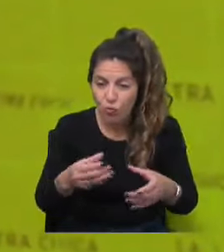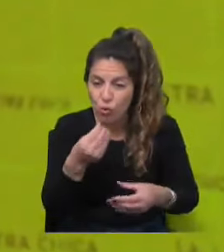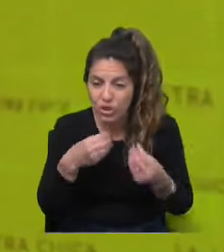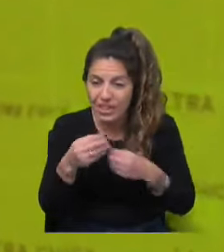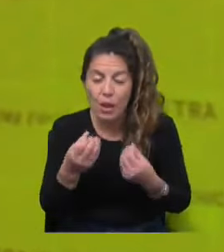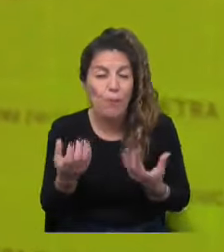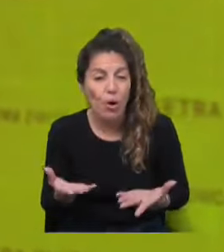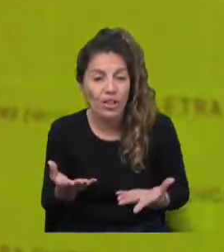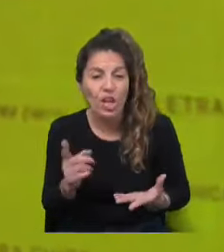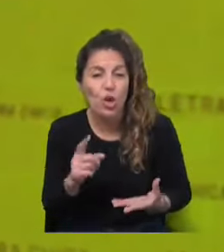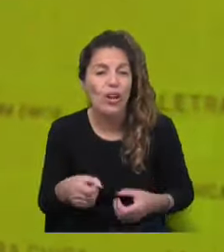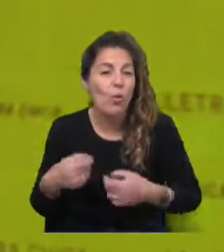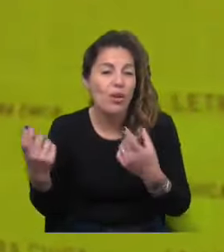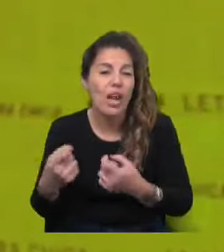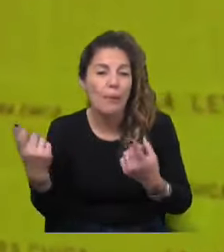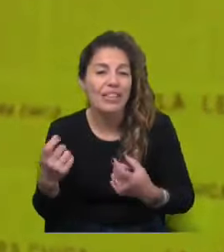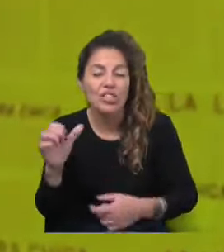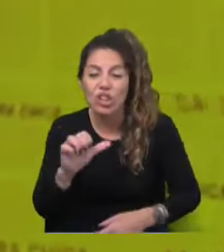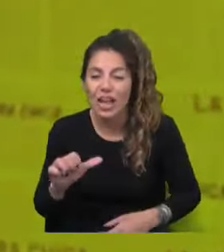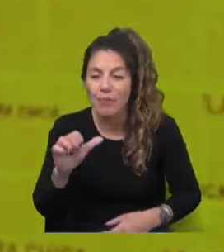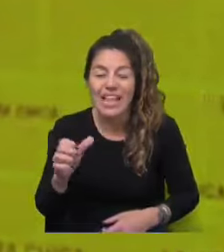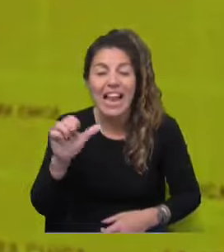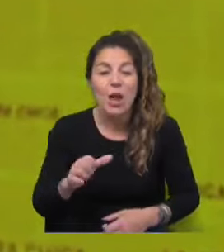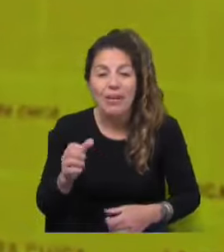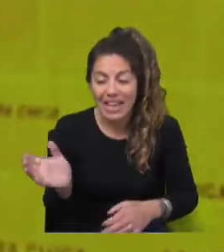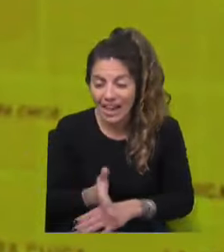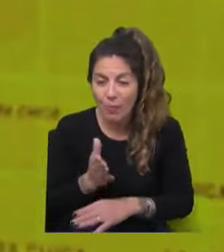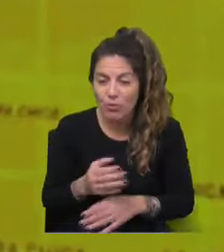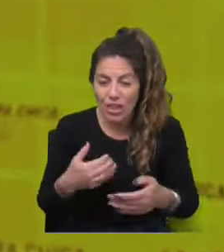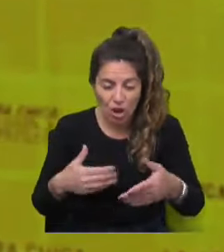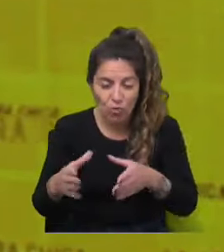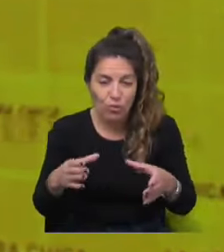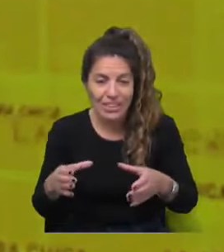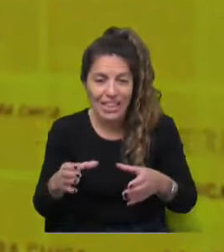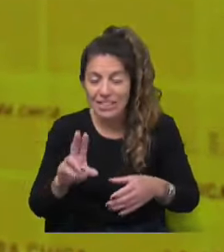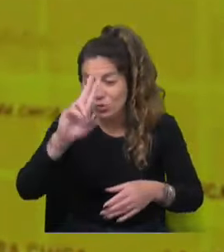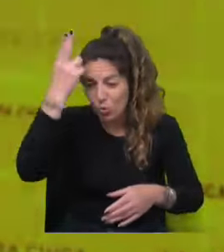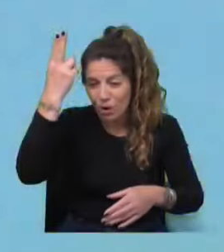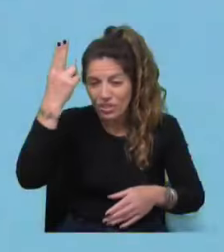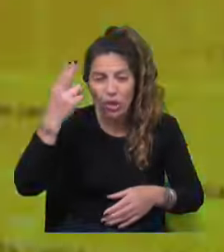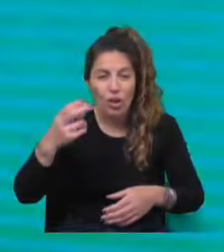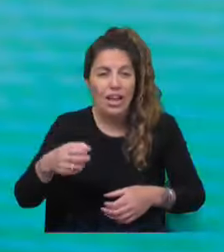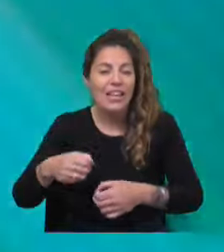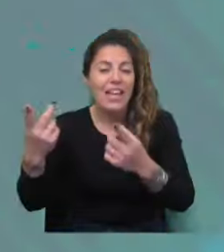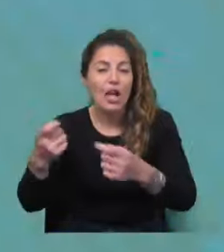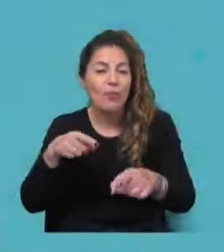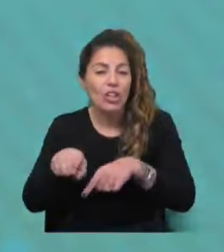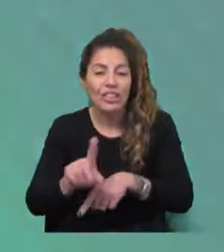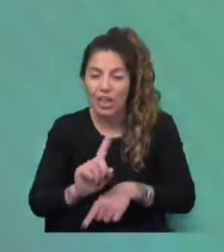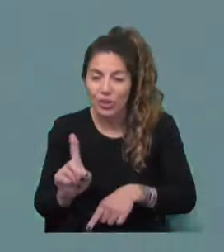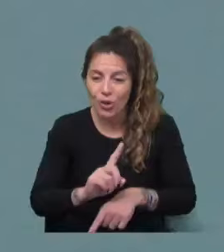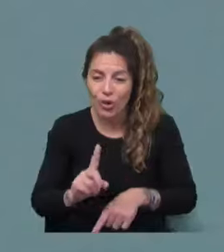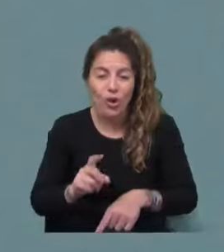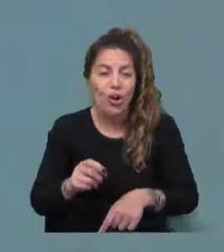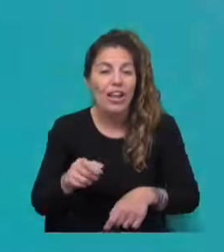Porque no era una exportación de la empresa que producía los budines es uruguaya. Pero la estaba exportando directamente ella. La